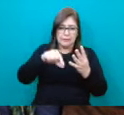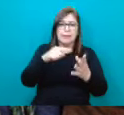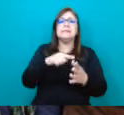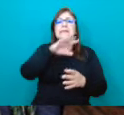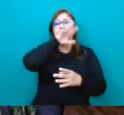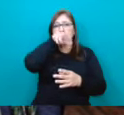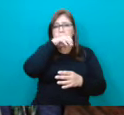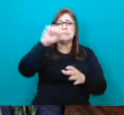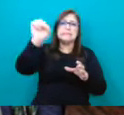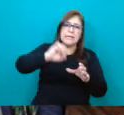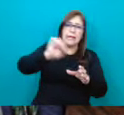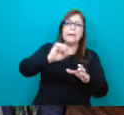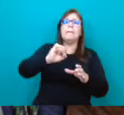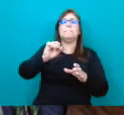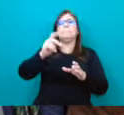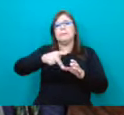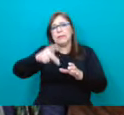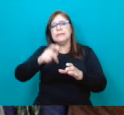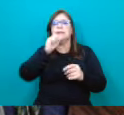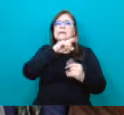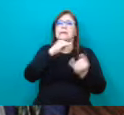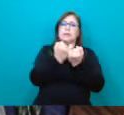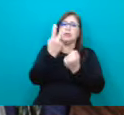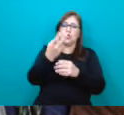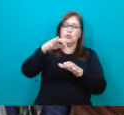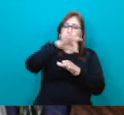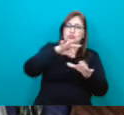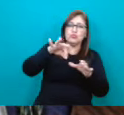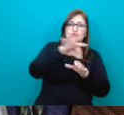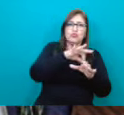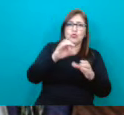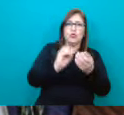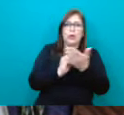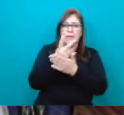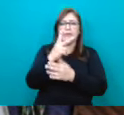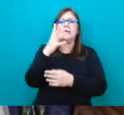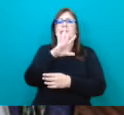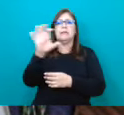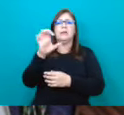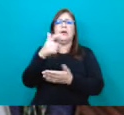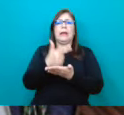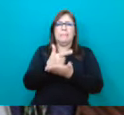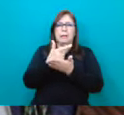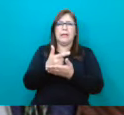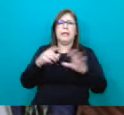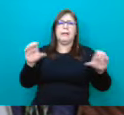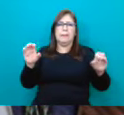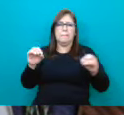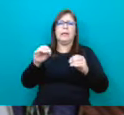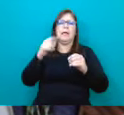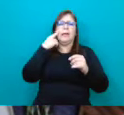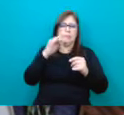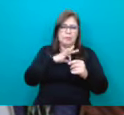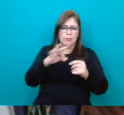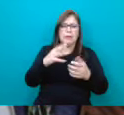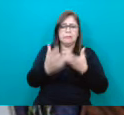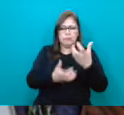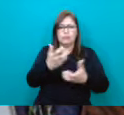cebolla, sal y pimienta, dos cucharadas de aceite de oliva, 500 gramos de jaiva cocida y